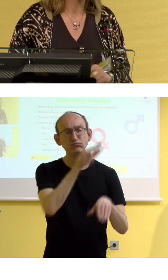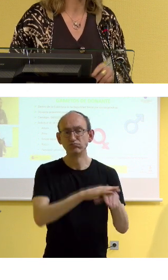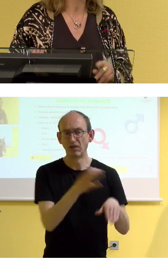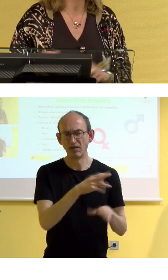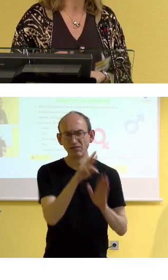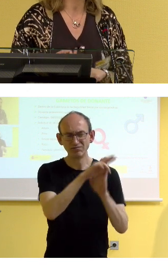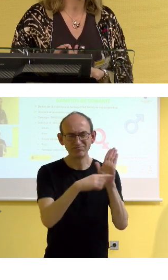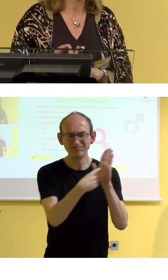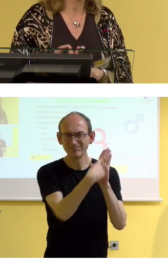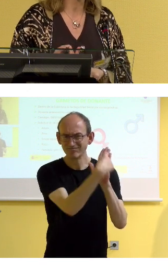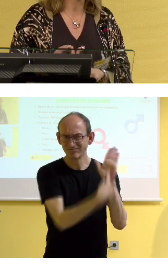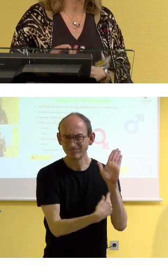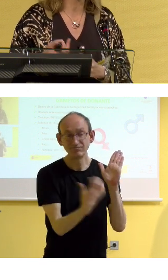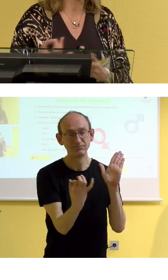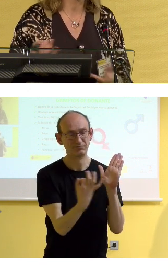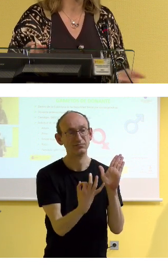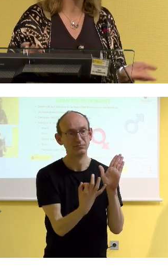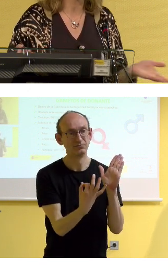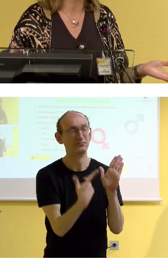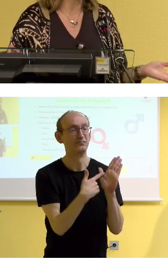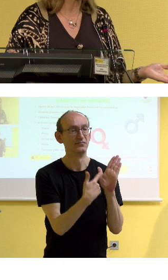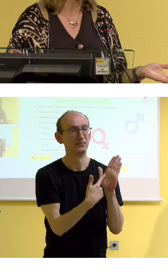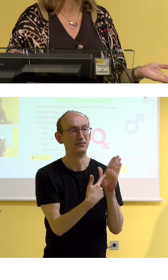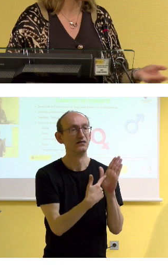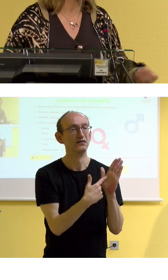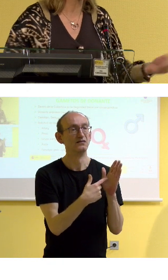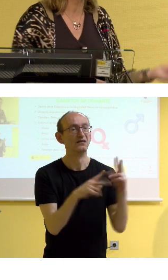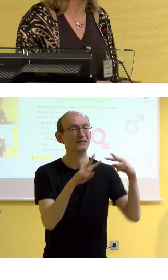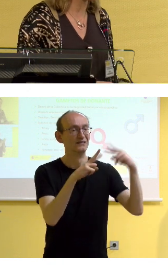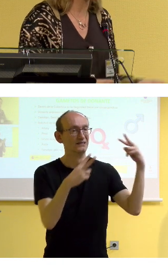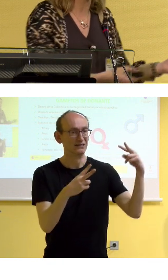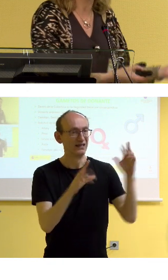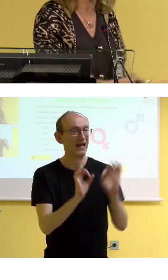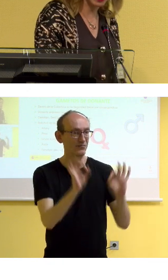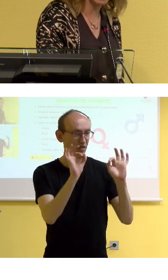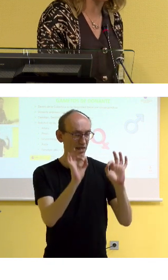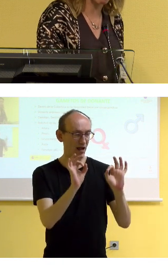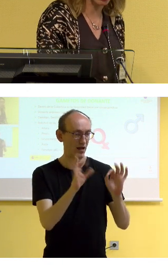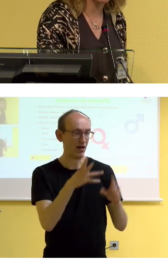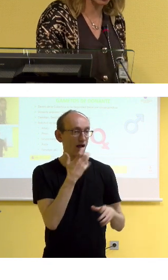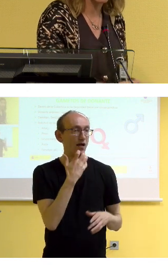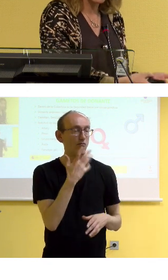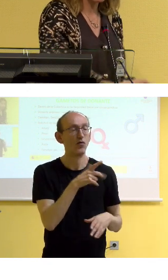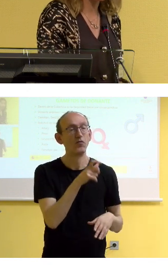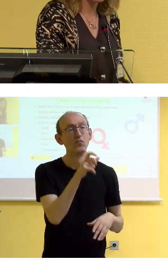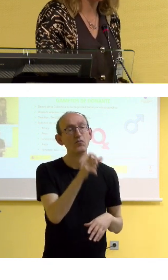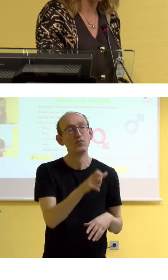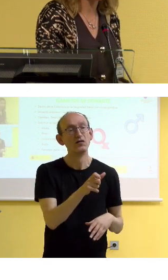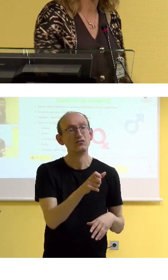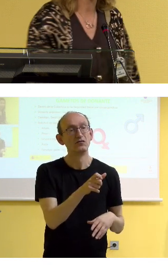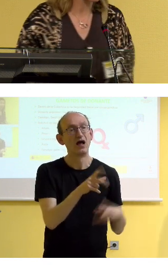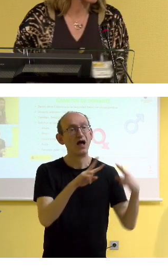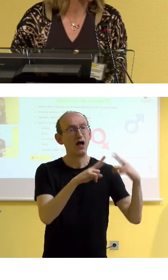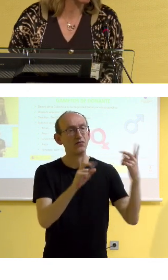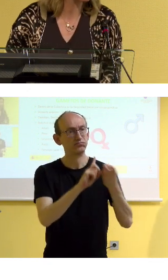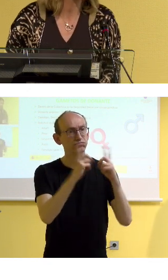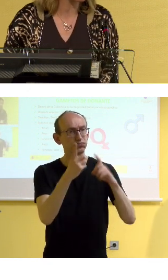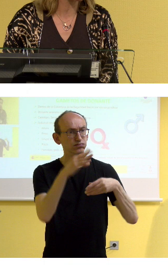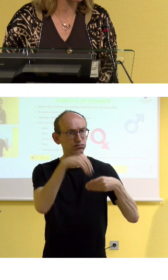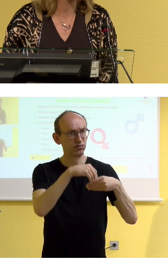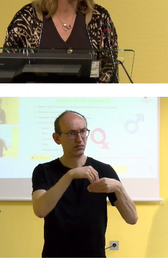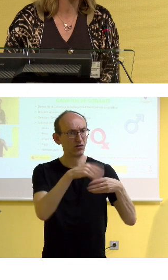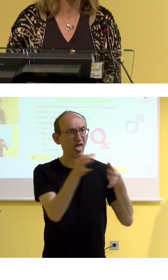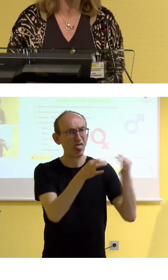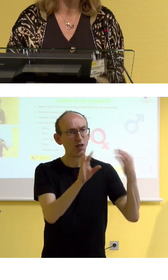son, lógicamente tenéis que entender que tienen que tener un cariotipo, lo que no se puede permitir a un donante que sea portador de una alteración genética es que done